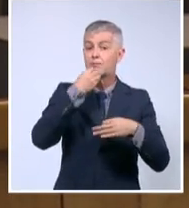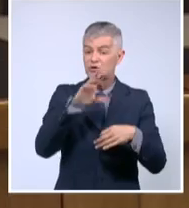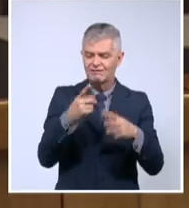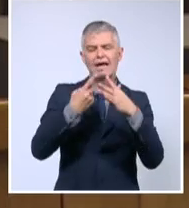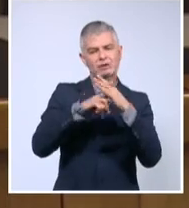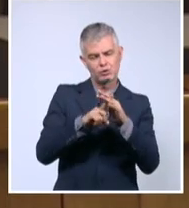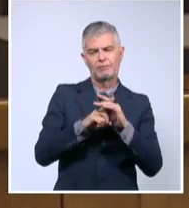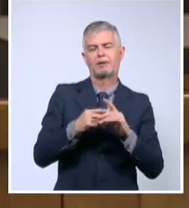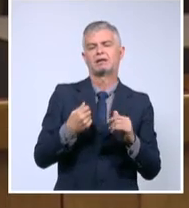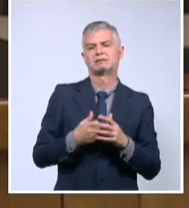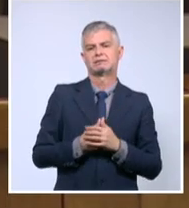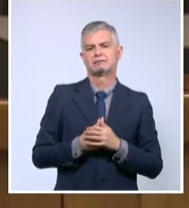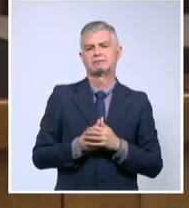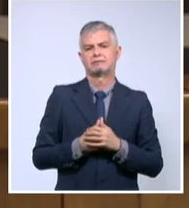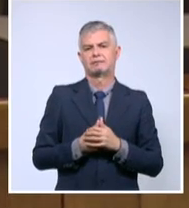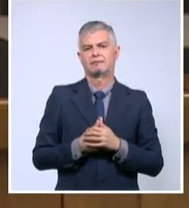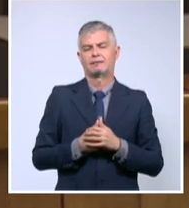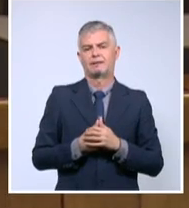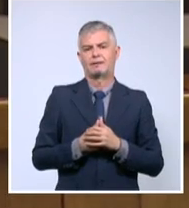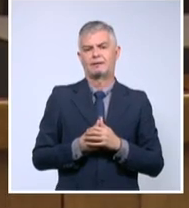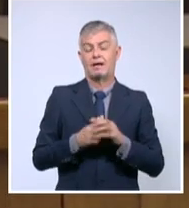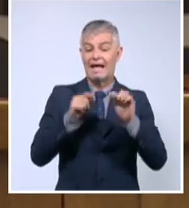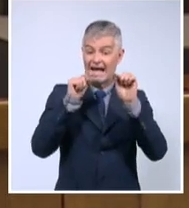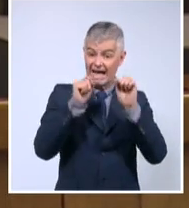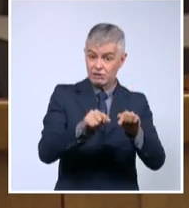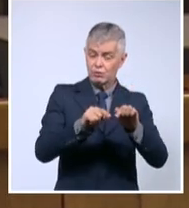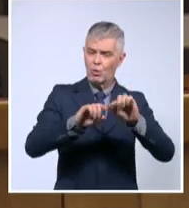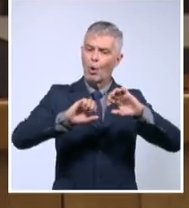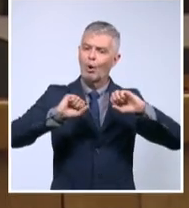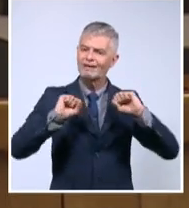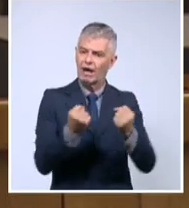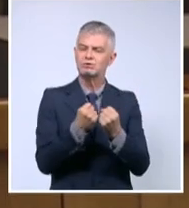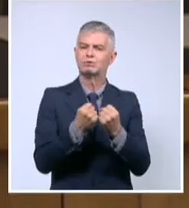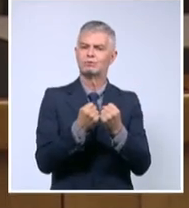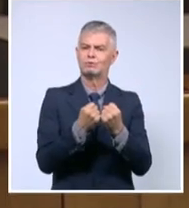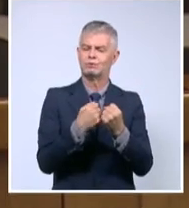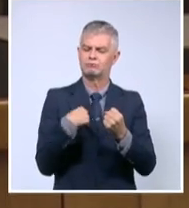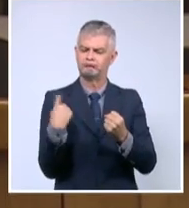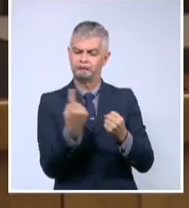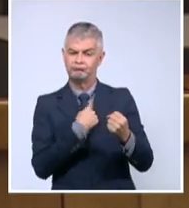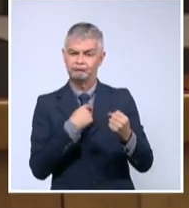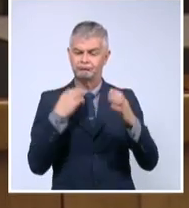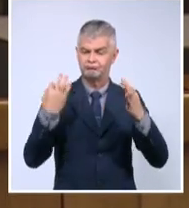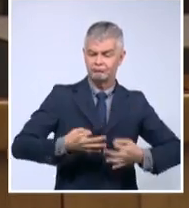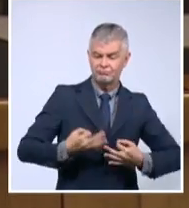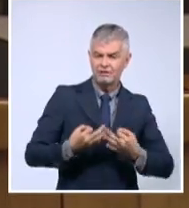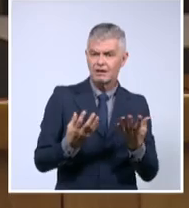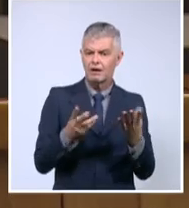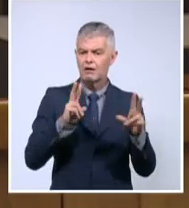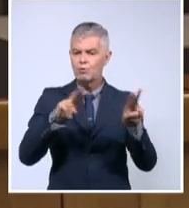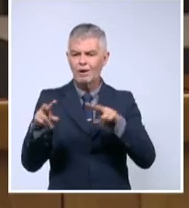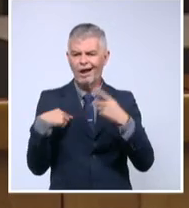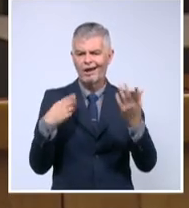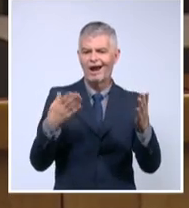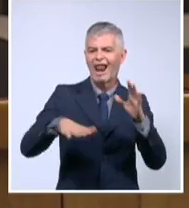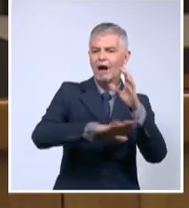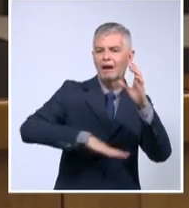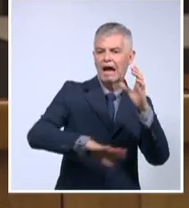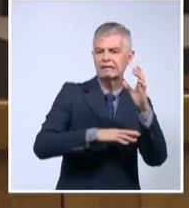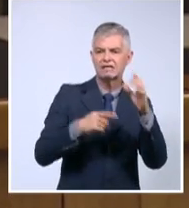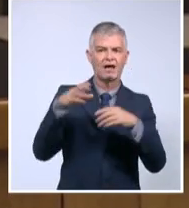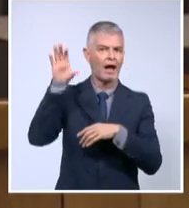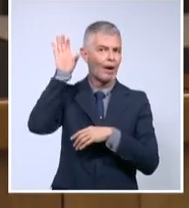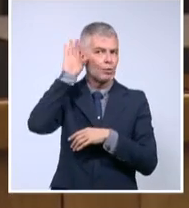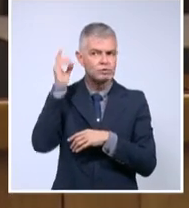con una solución. Esa obligación nos debe llevar constantemente a las bases, a escuchar, a